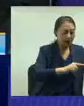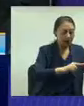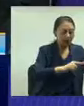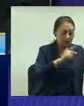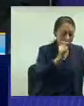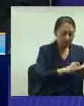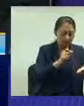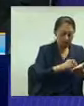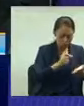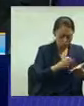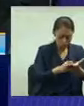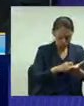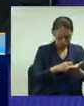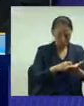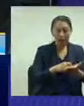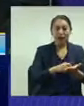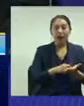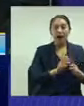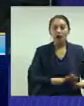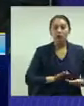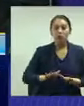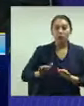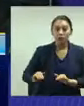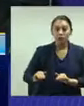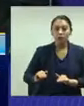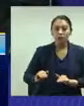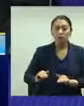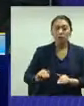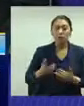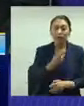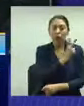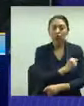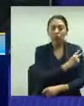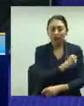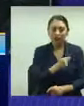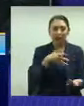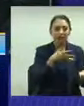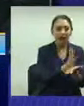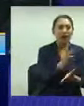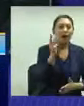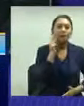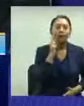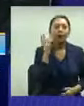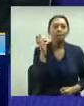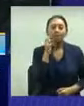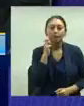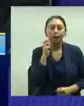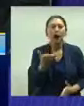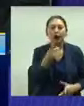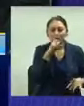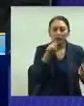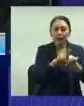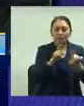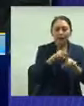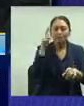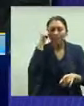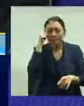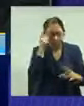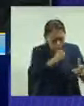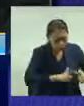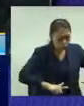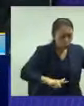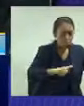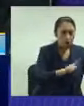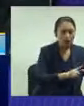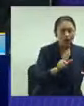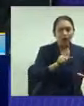médico, especialmente en los hospitales, que es donde más llegan los padres de familia, tal vez tomar en consideración esos espacios físicos para que no saturen